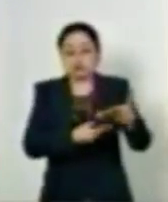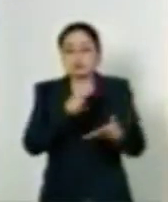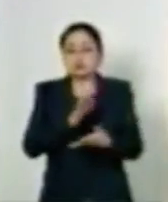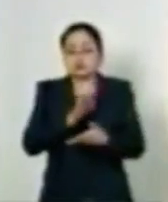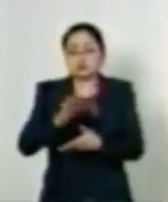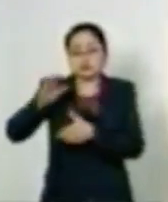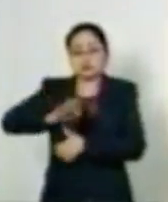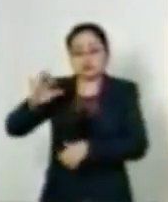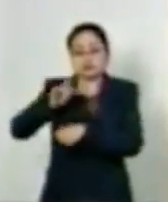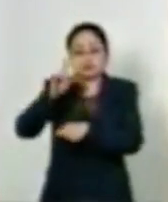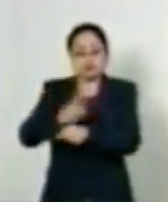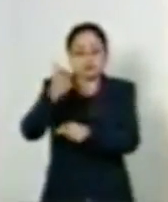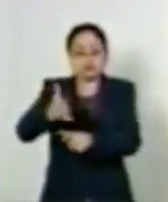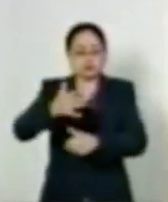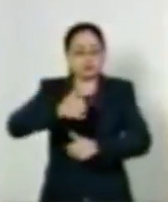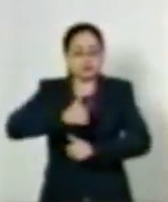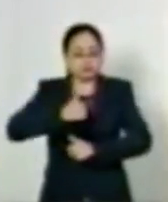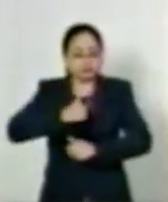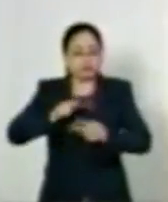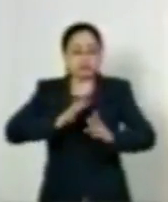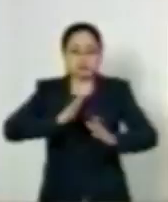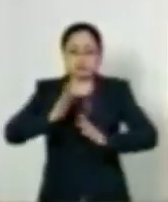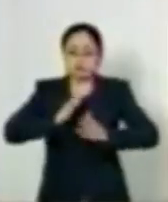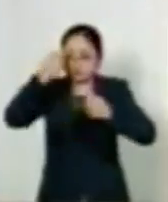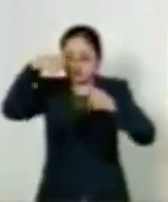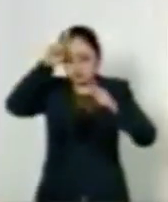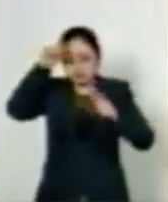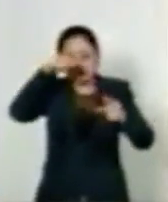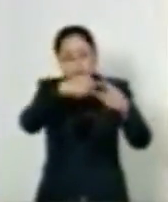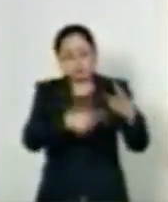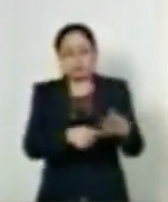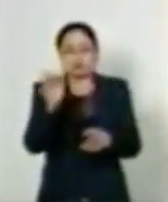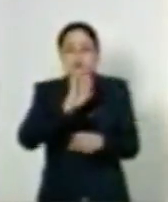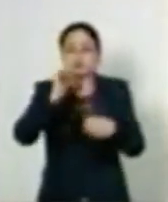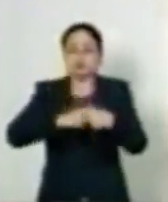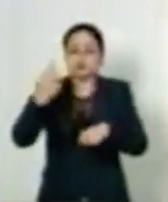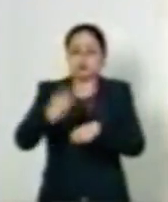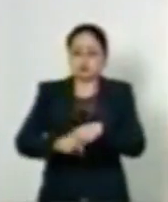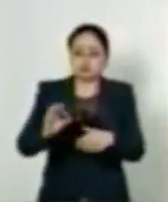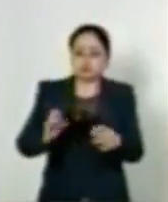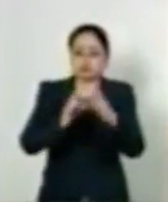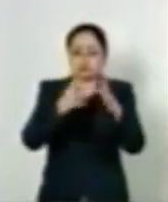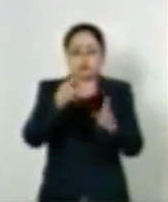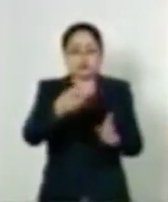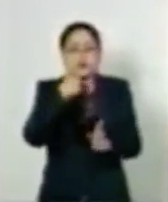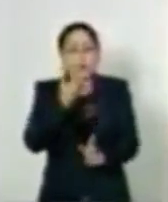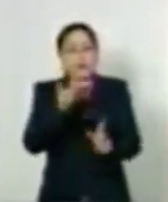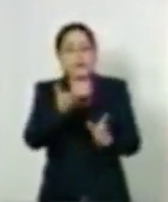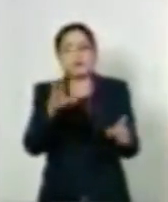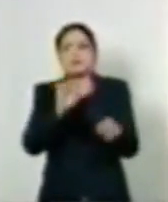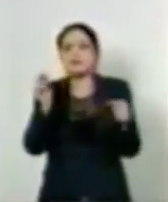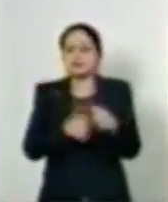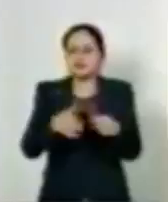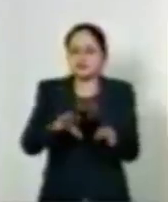autoridades federales, incluidas las Fuerzas Armadas, en el caso de riesgos, actúen sin necesidad